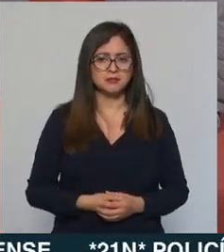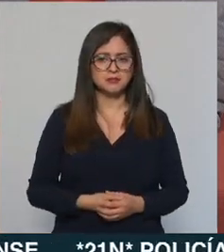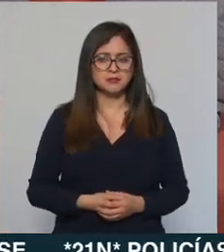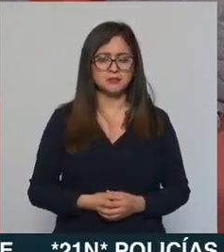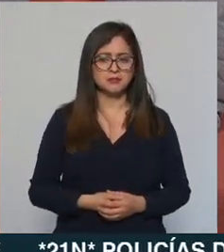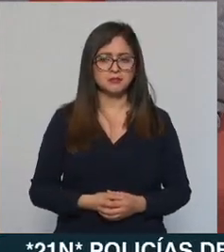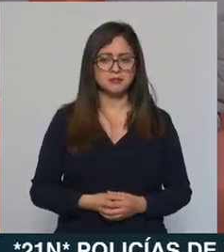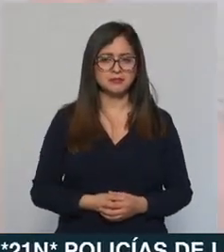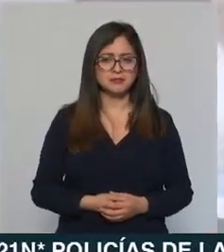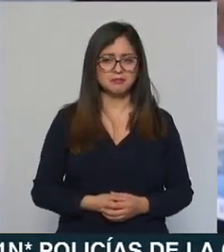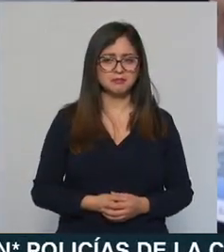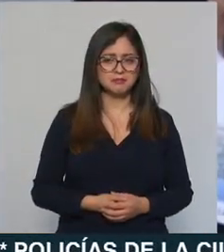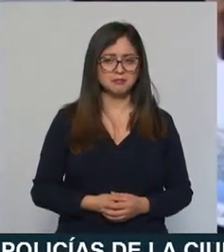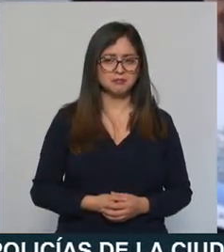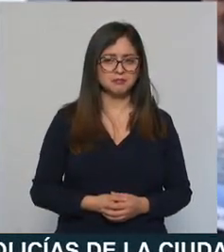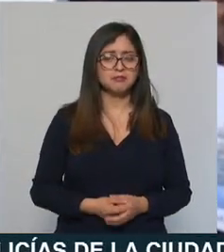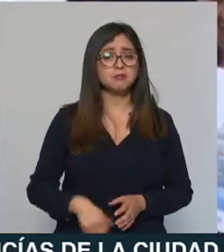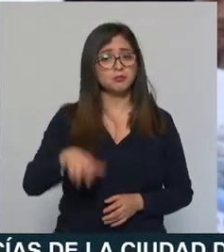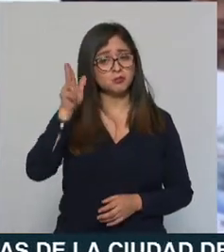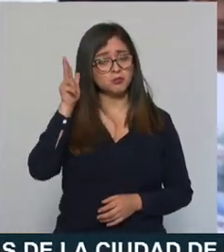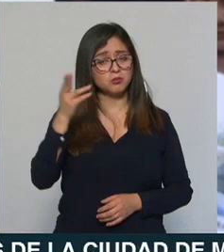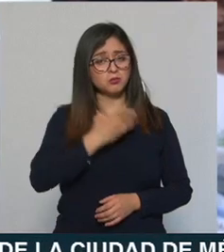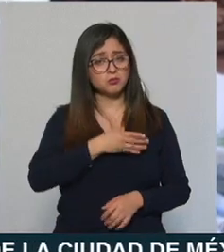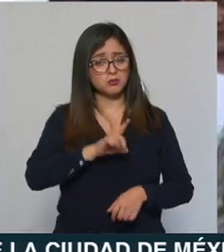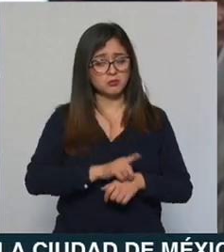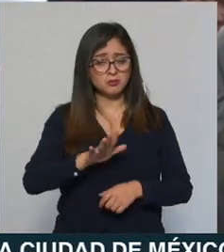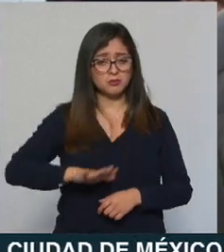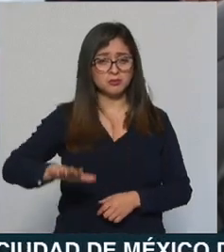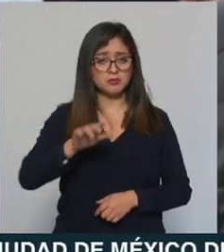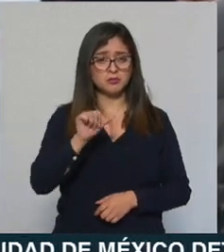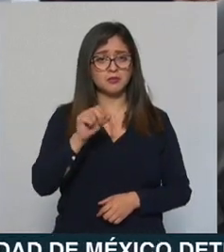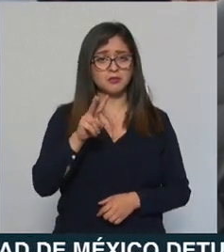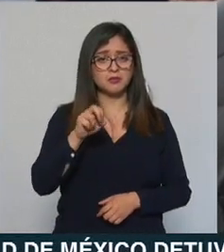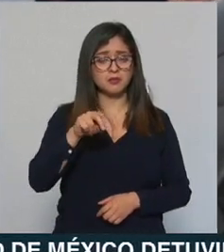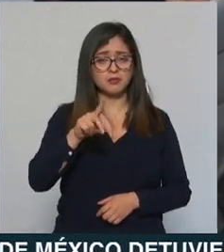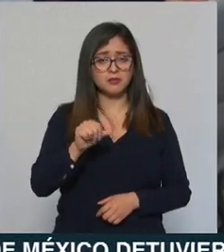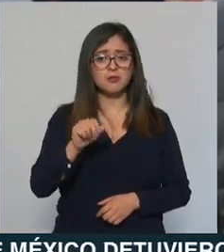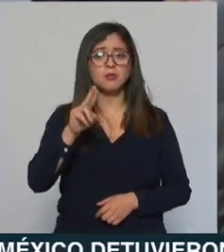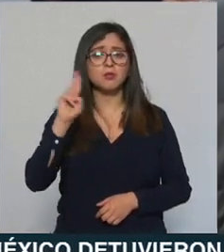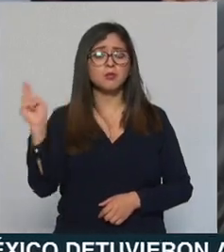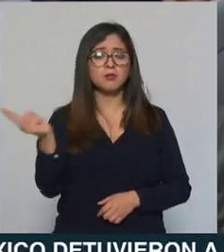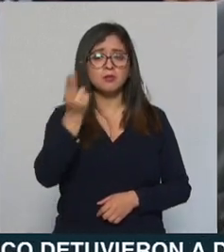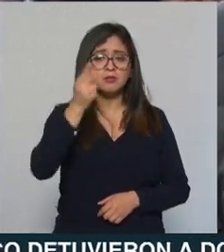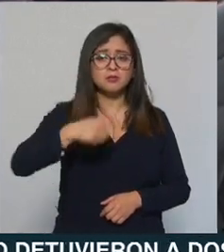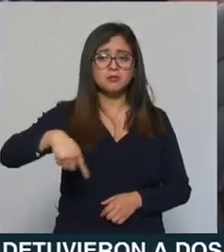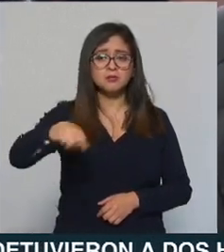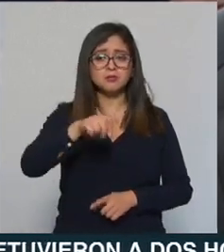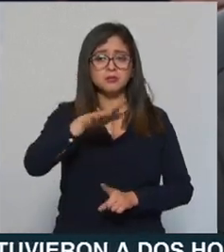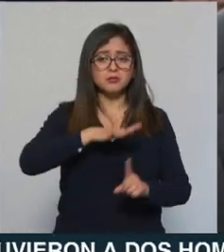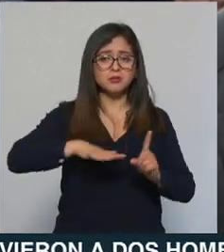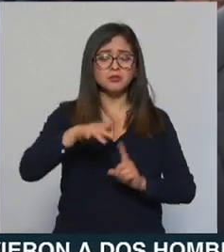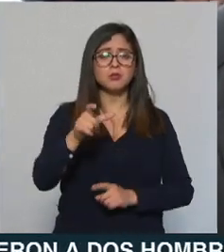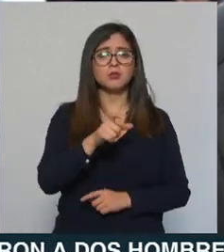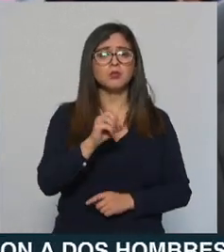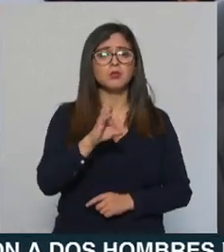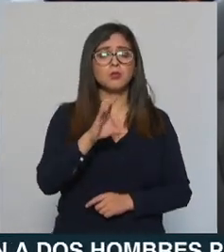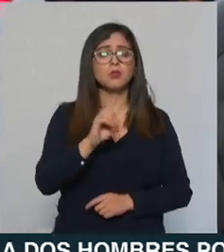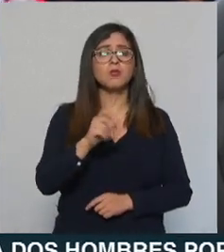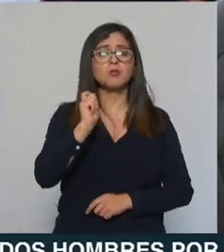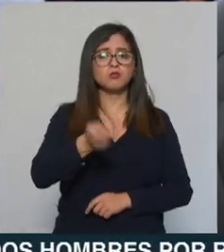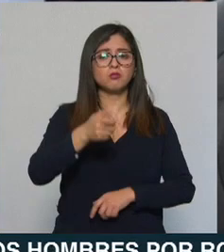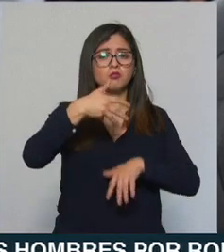Hola, ¿qué tal? Muy buenos días. Nos encontramos en la Avenida Universidad, en donde ya comienzan los vecinos de la colonia Joco a manifestarse por